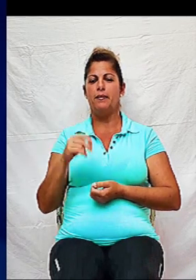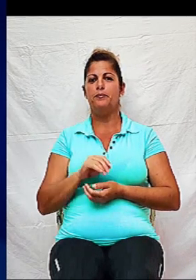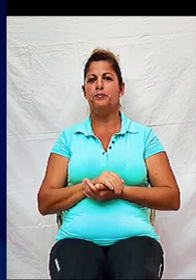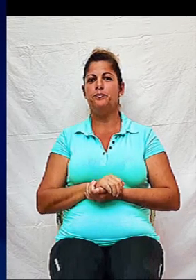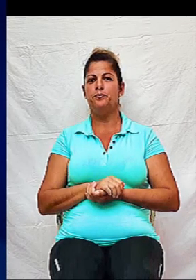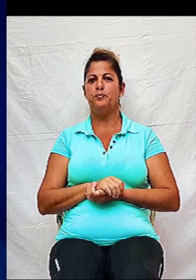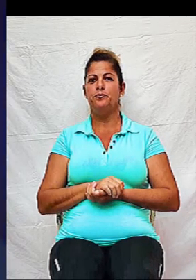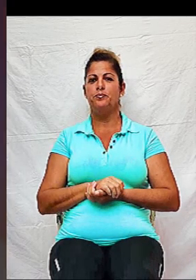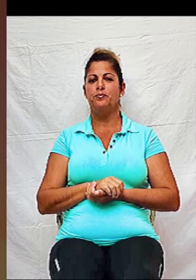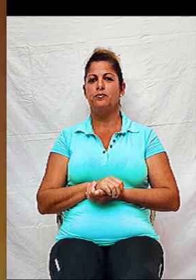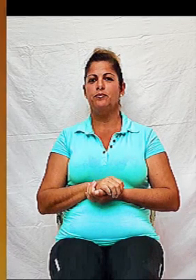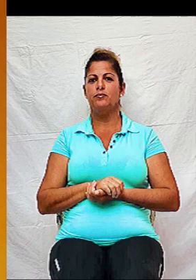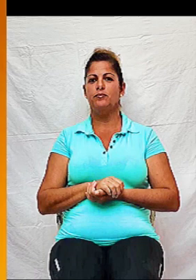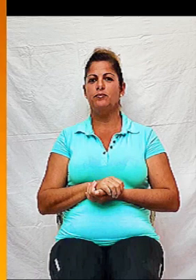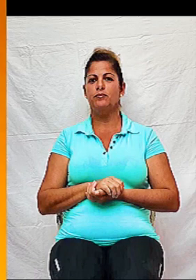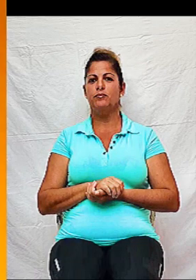Práctica.